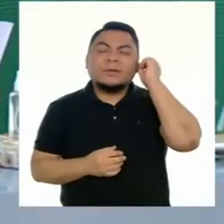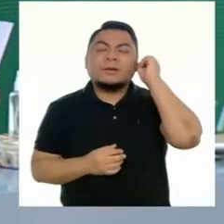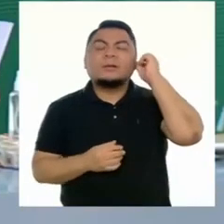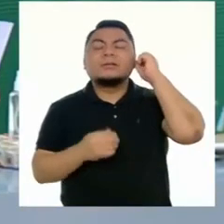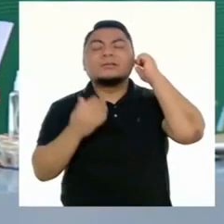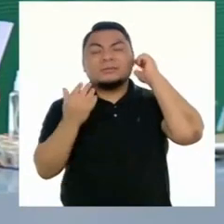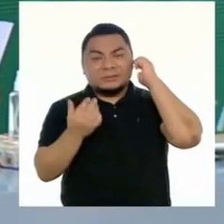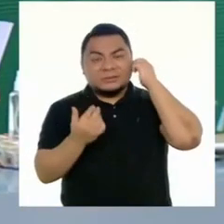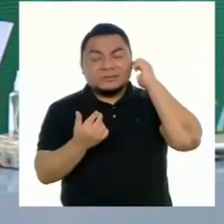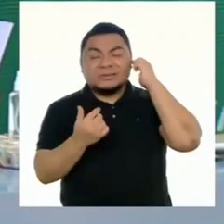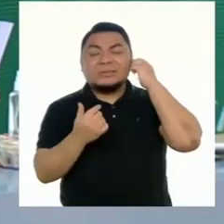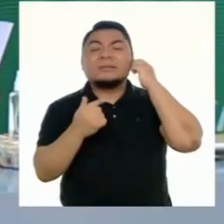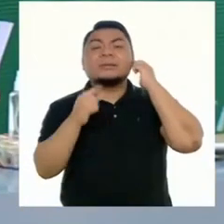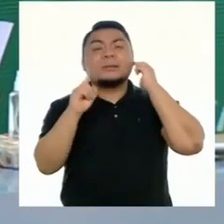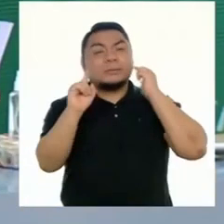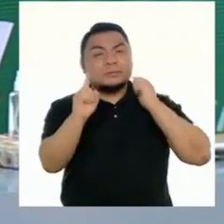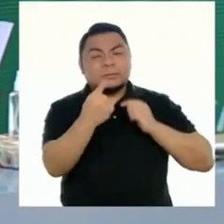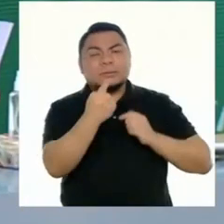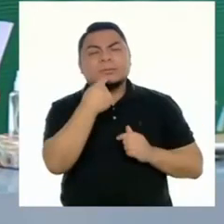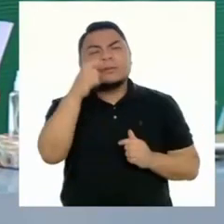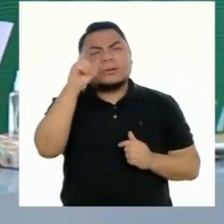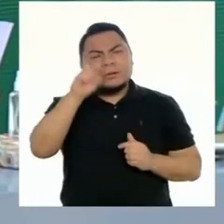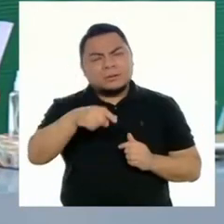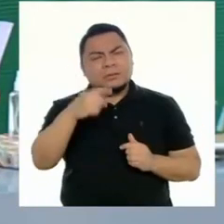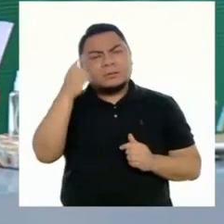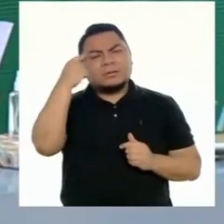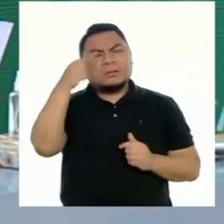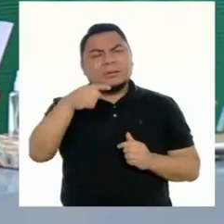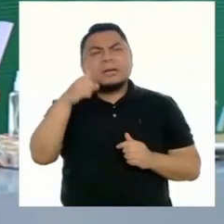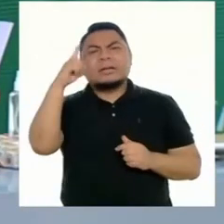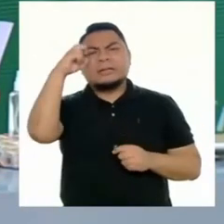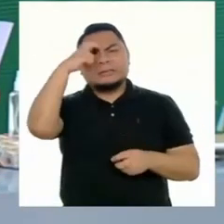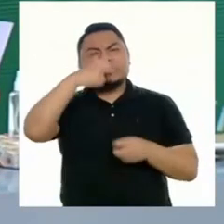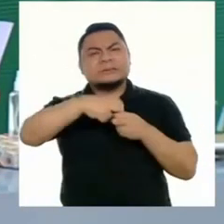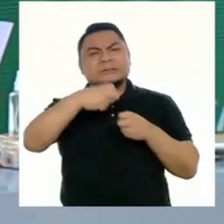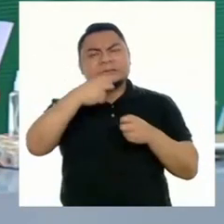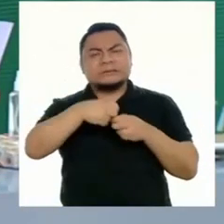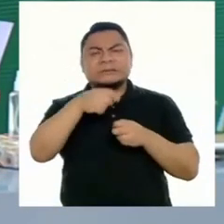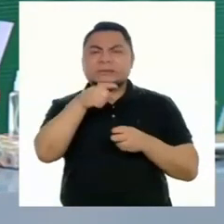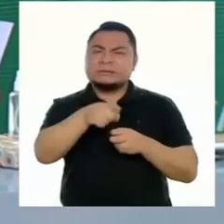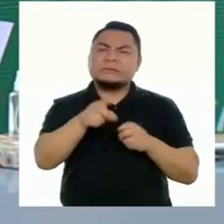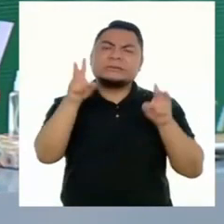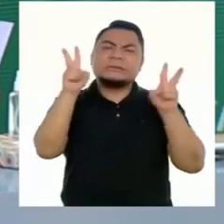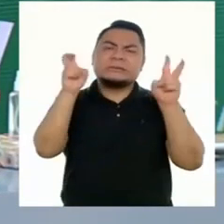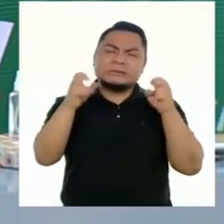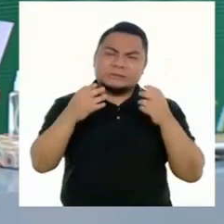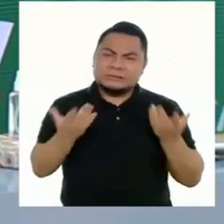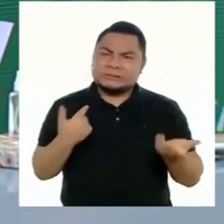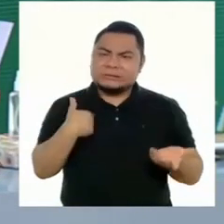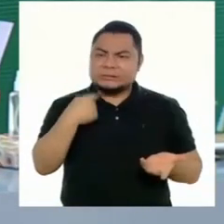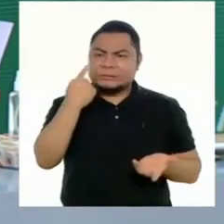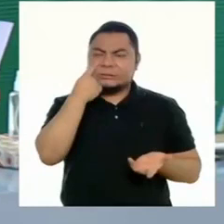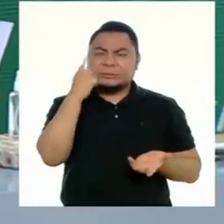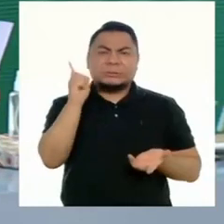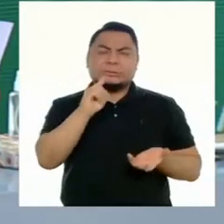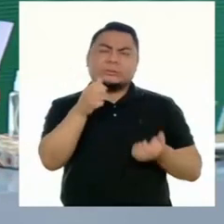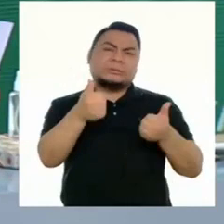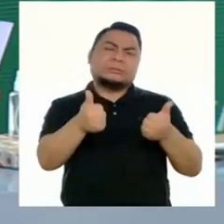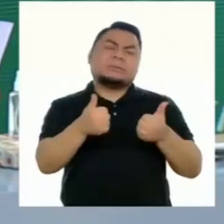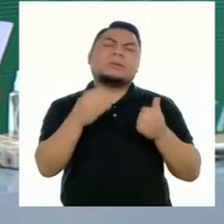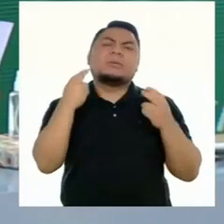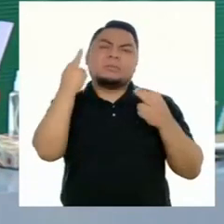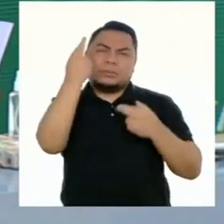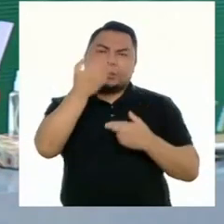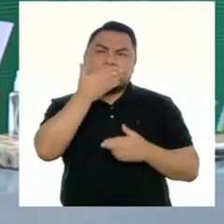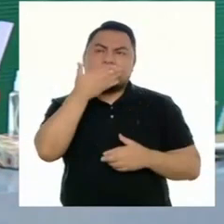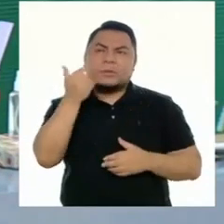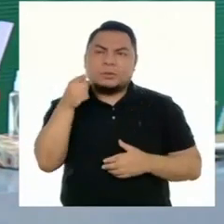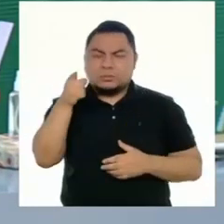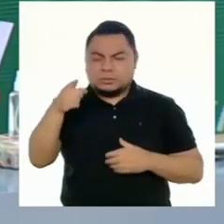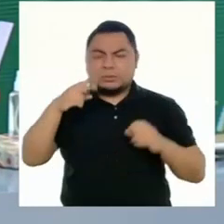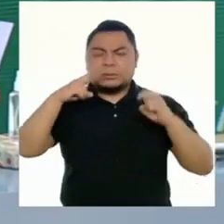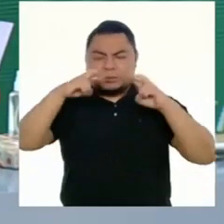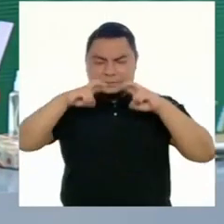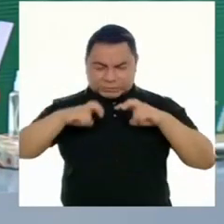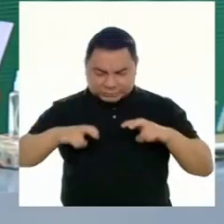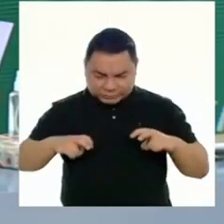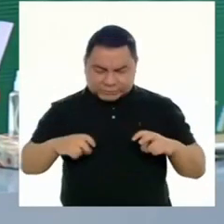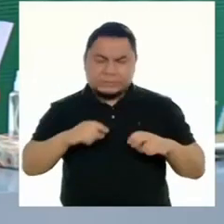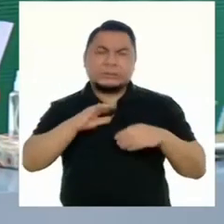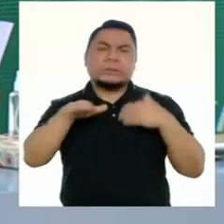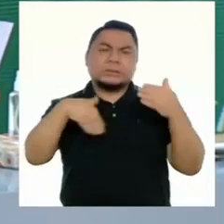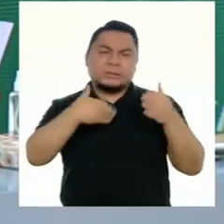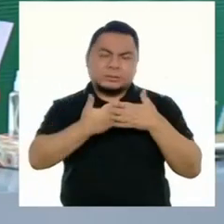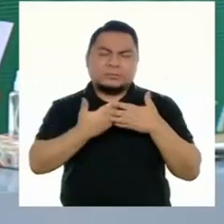Bueno, para empezar debo admitir que se me hace un poco complicado escribir sobre el tema si no lo conozco bien. Por eso me gustaría que investiguemos